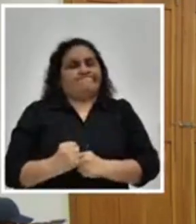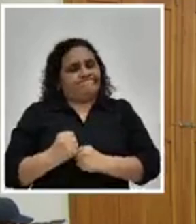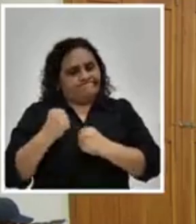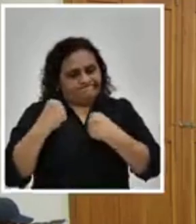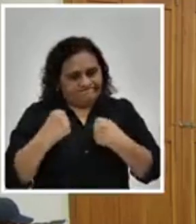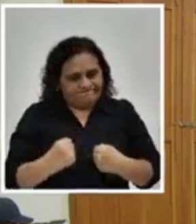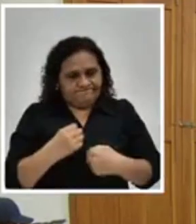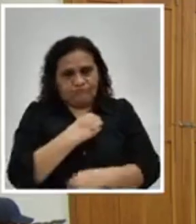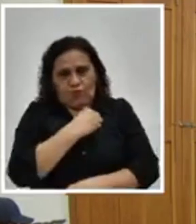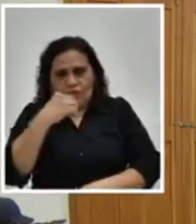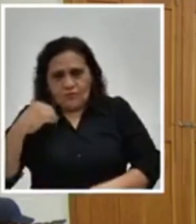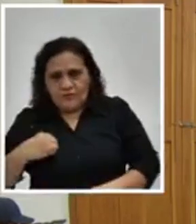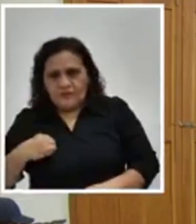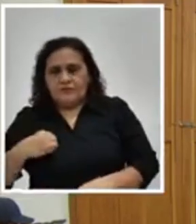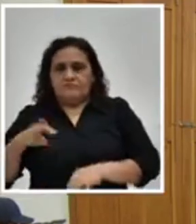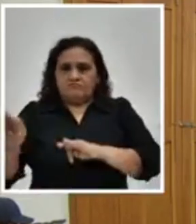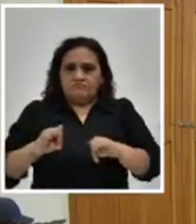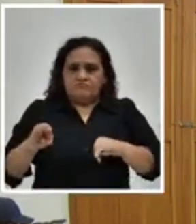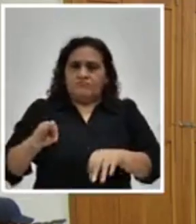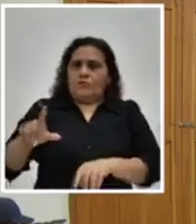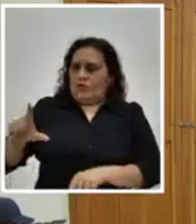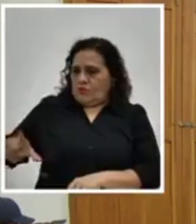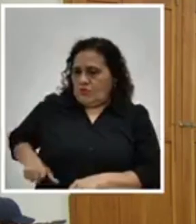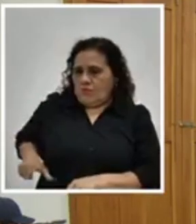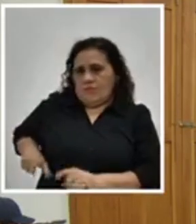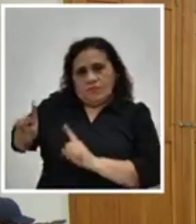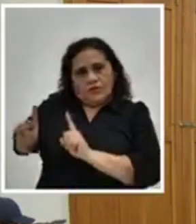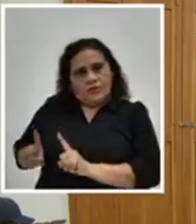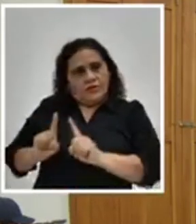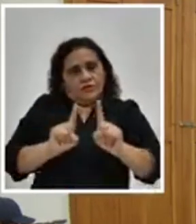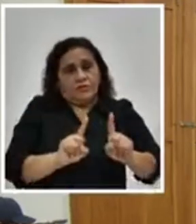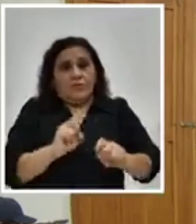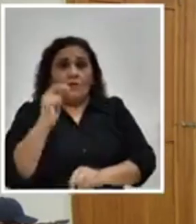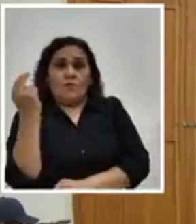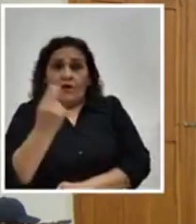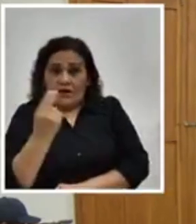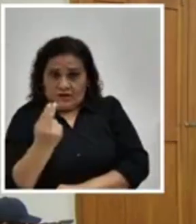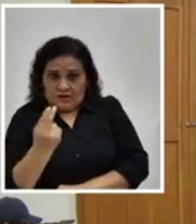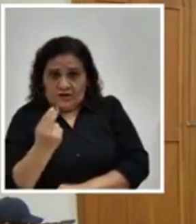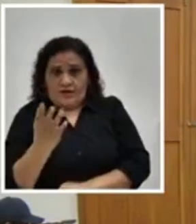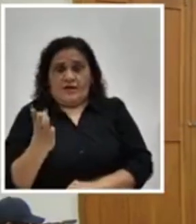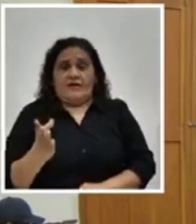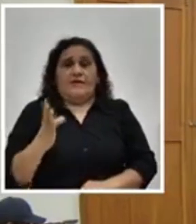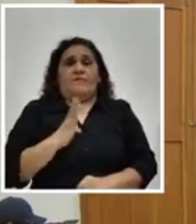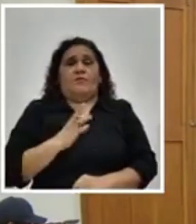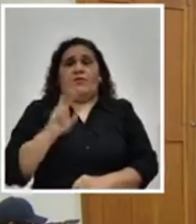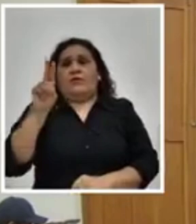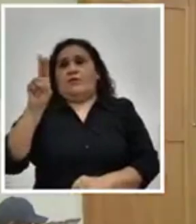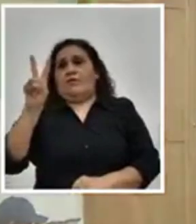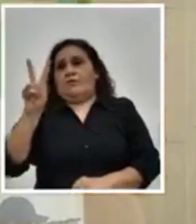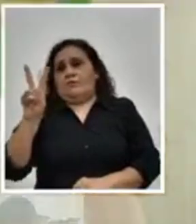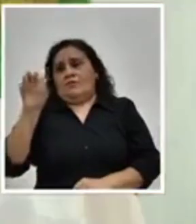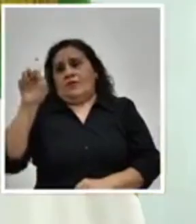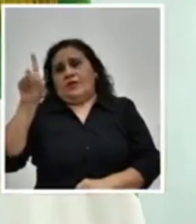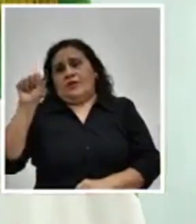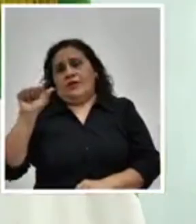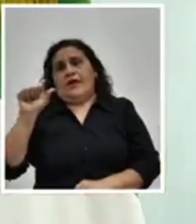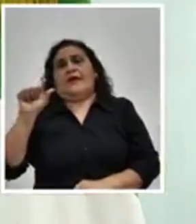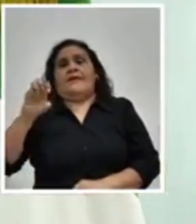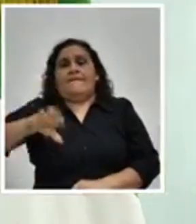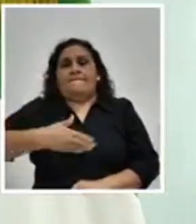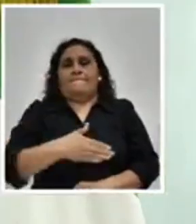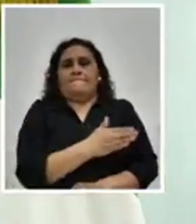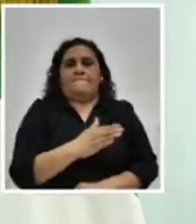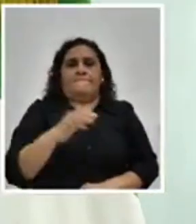gobierno del estado en cuanto a las necesidades que se presentan por la implementación de la veda del mero. Es por